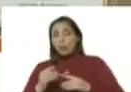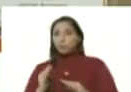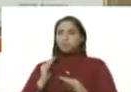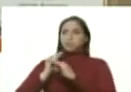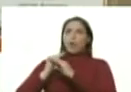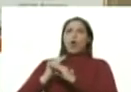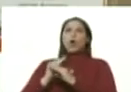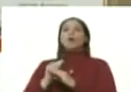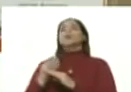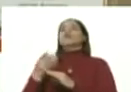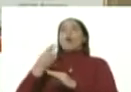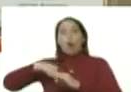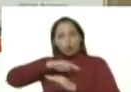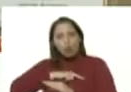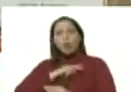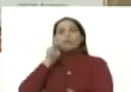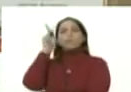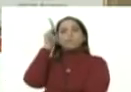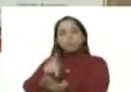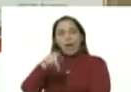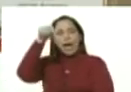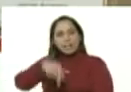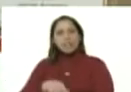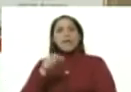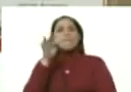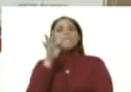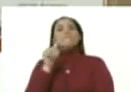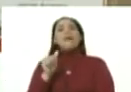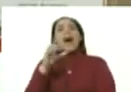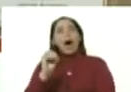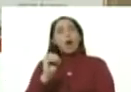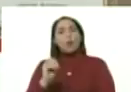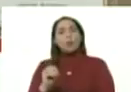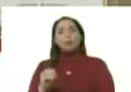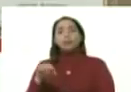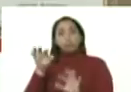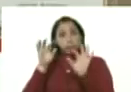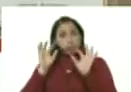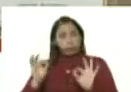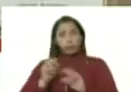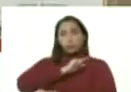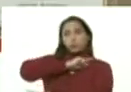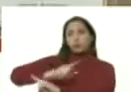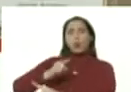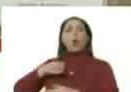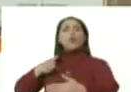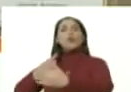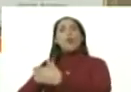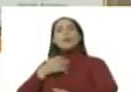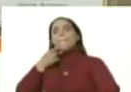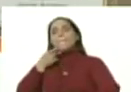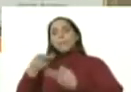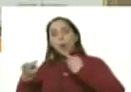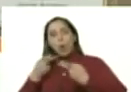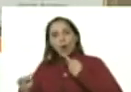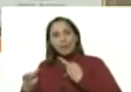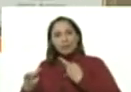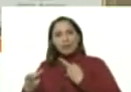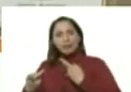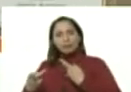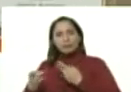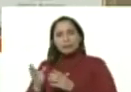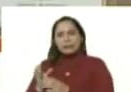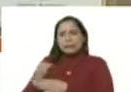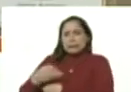ratificamos. Nosotros vinimos a la FAO precisamente a hacer la denuncia contra las políticas unilaterales,